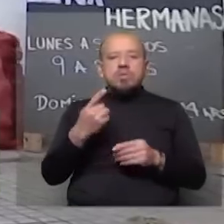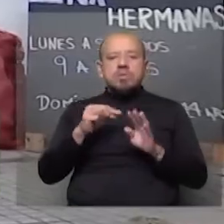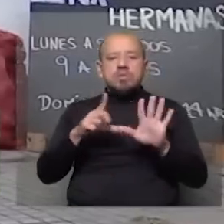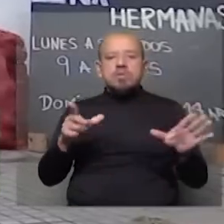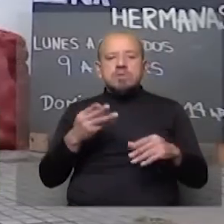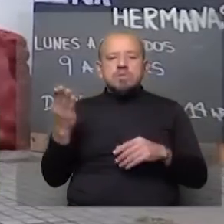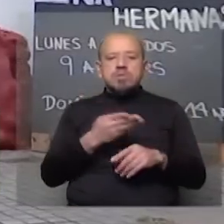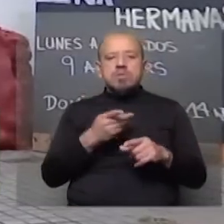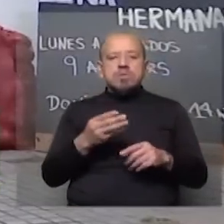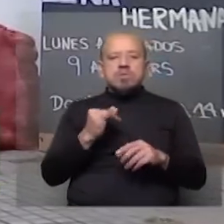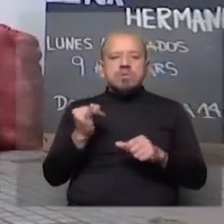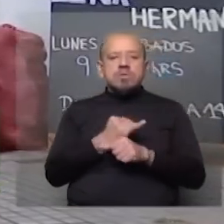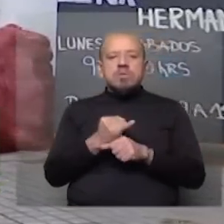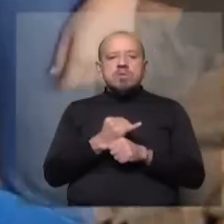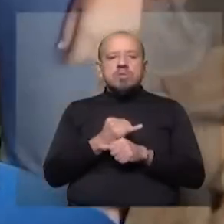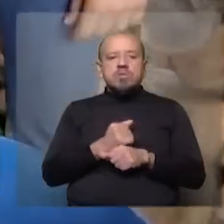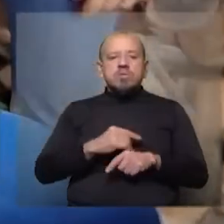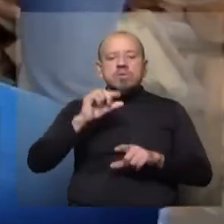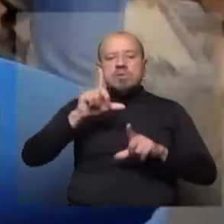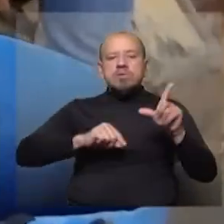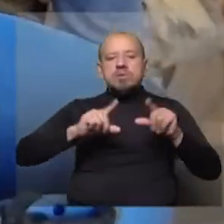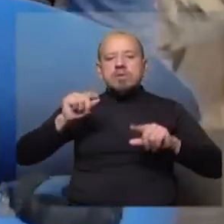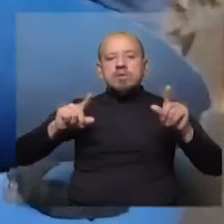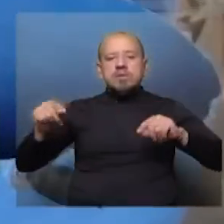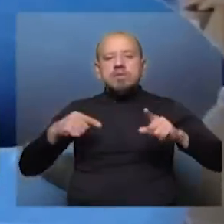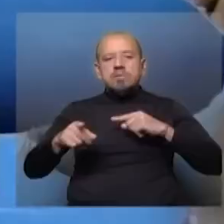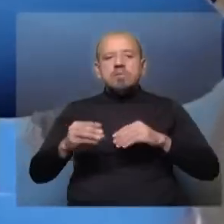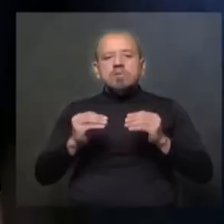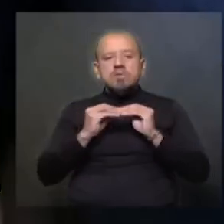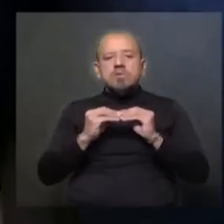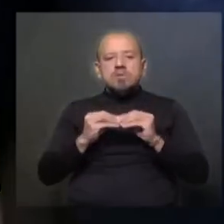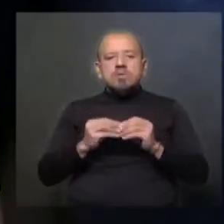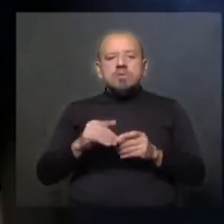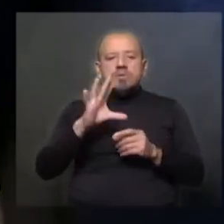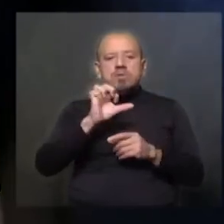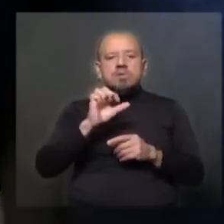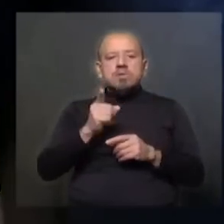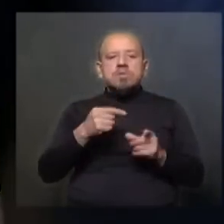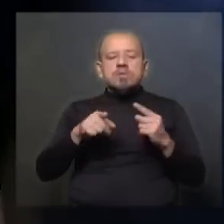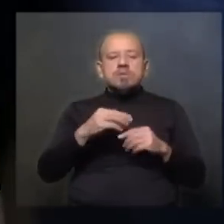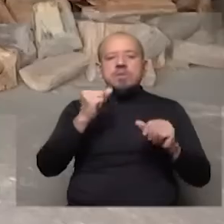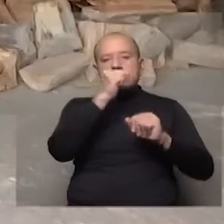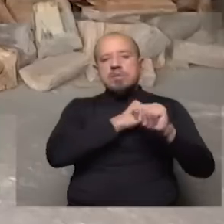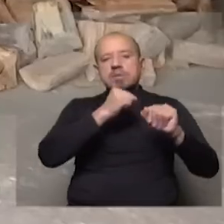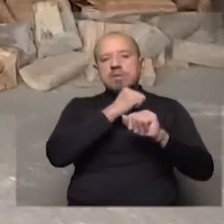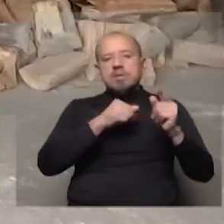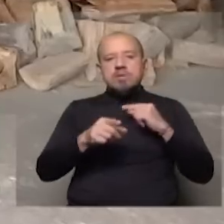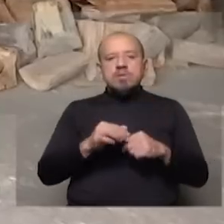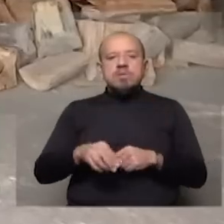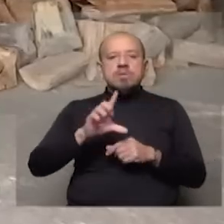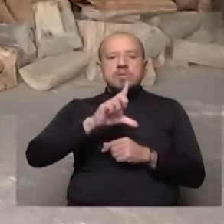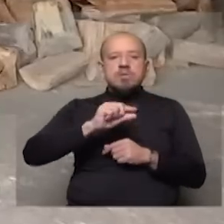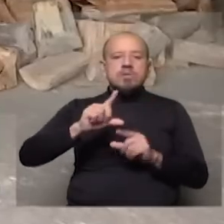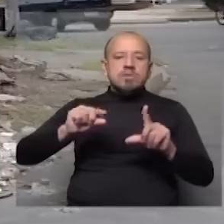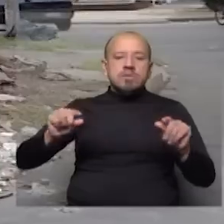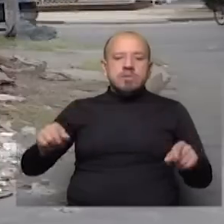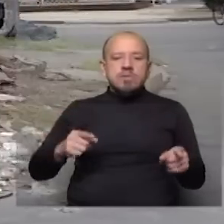según datos del Instituto Nacional de estadística analizados por la consultora sec ingeniería que lo ubica como el mayor abaratamiento en un